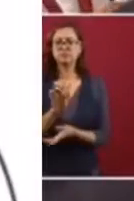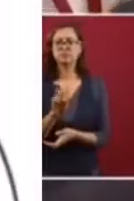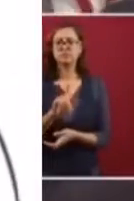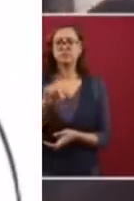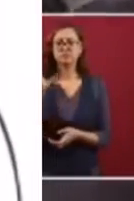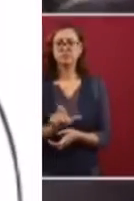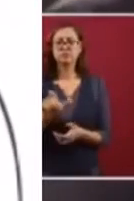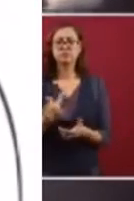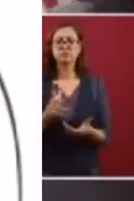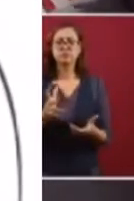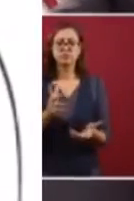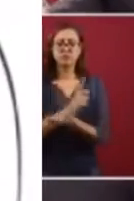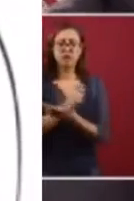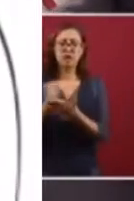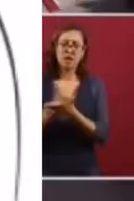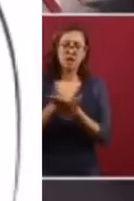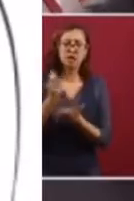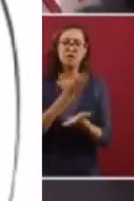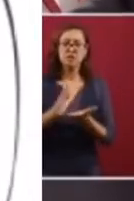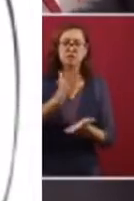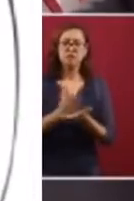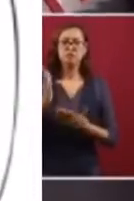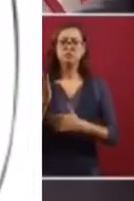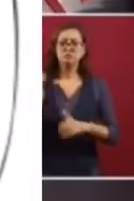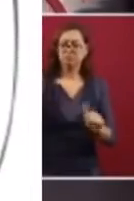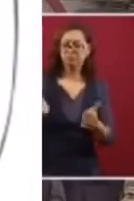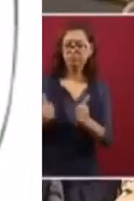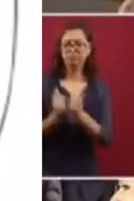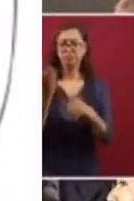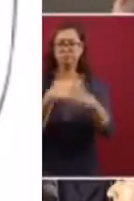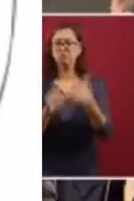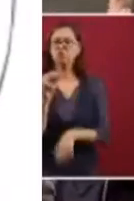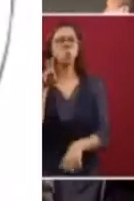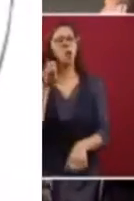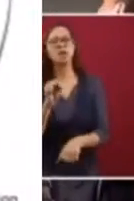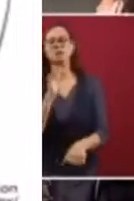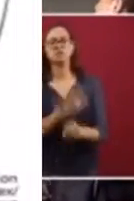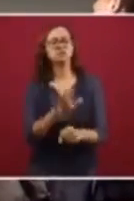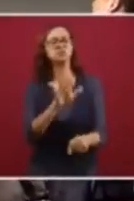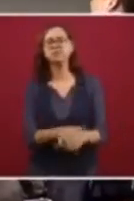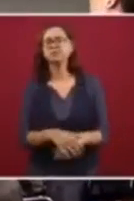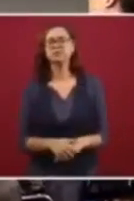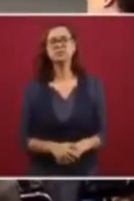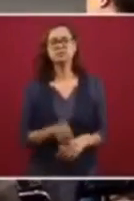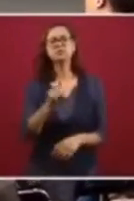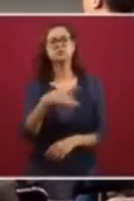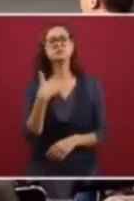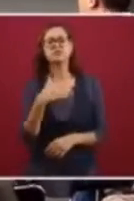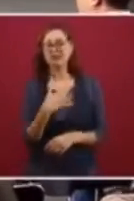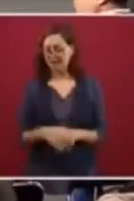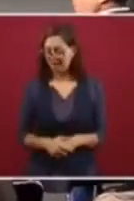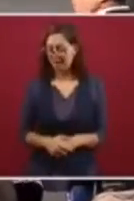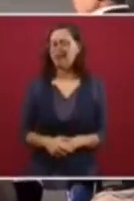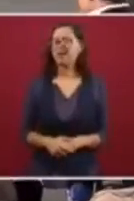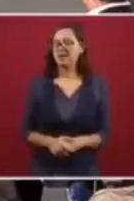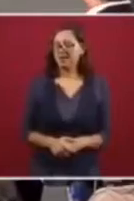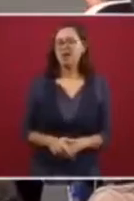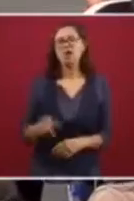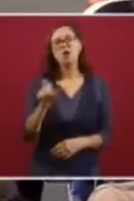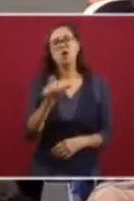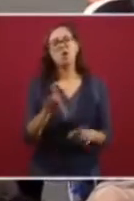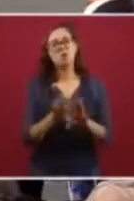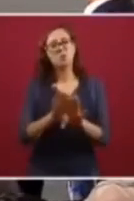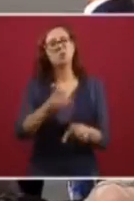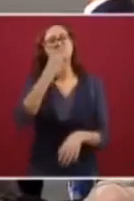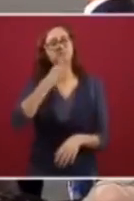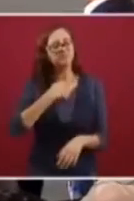para refinanciar la deuda y sacarla del atraso en el que está? ¿Cómo es que dicen mis adversarios que cada vez que no estoy de